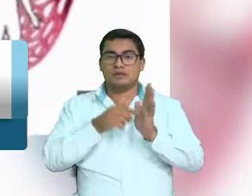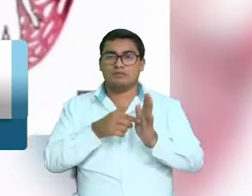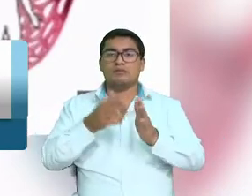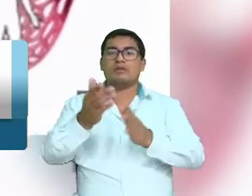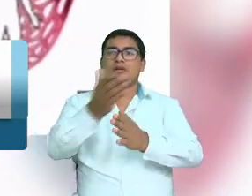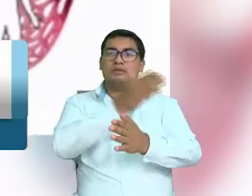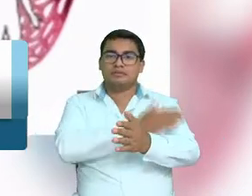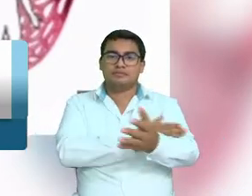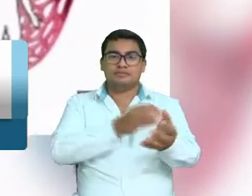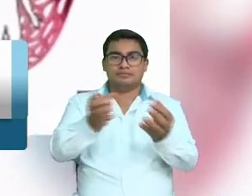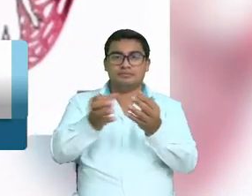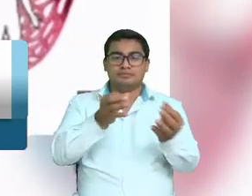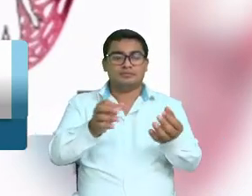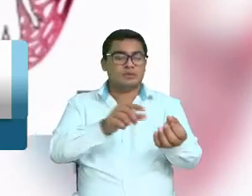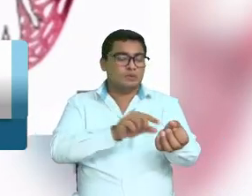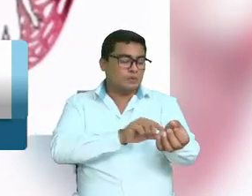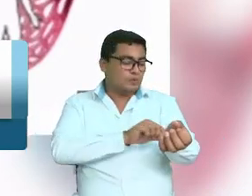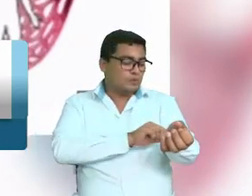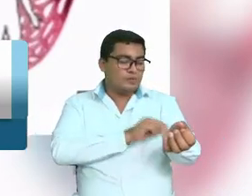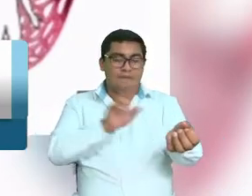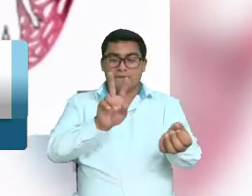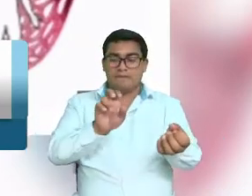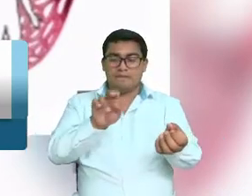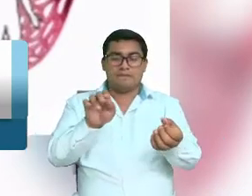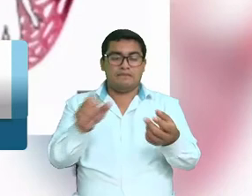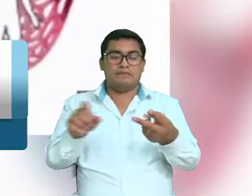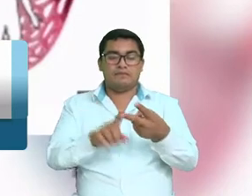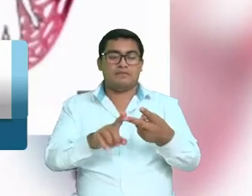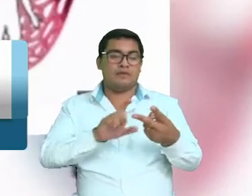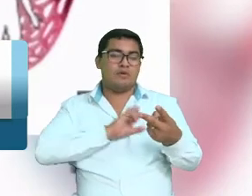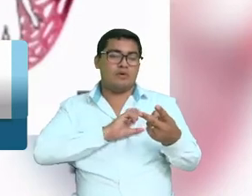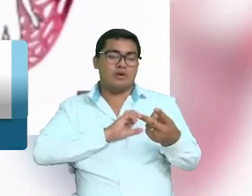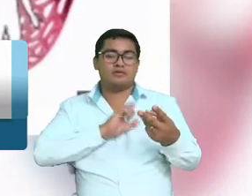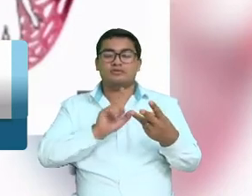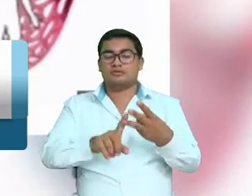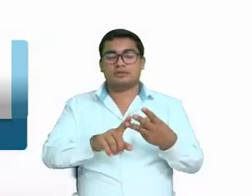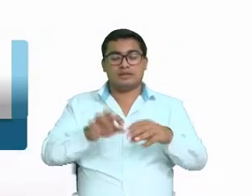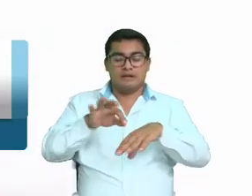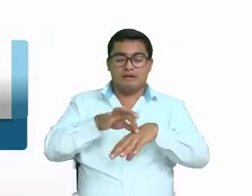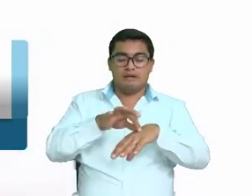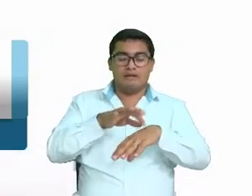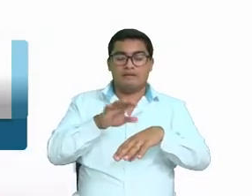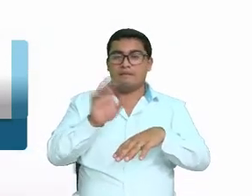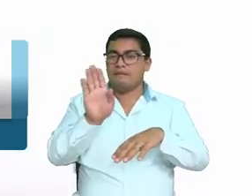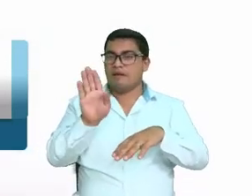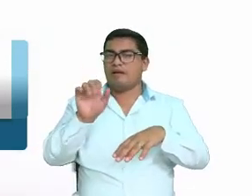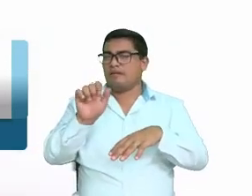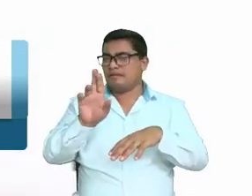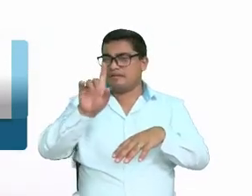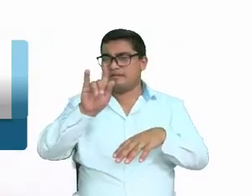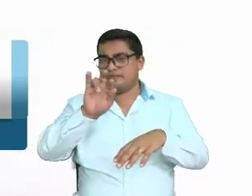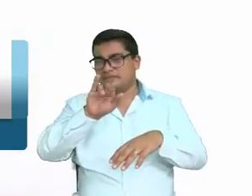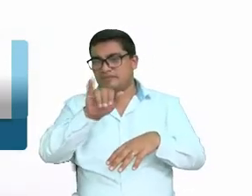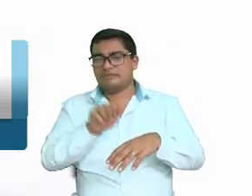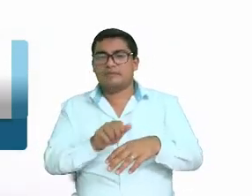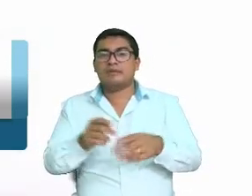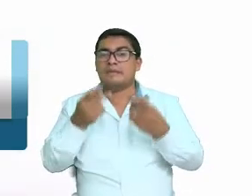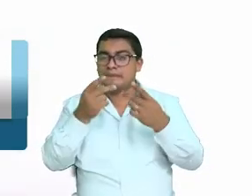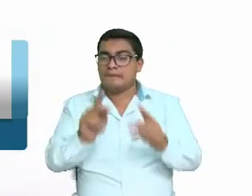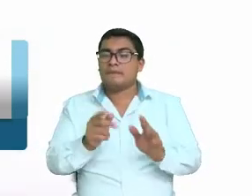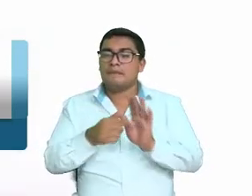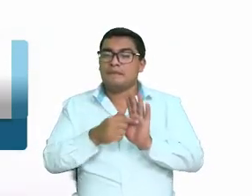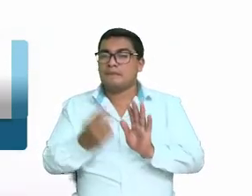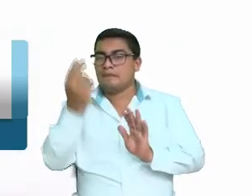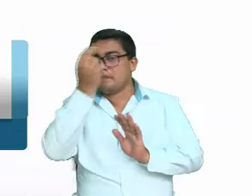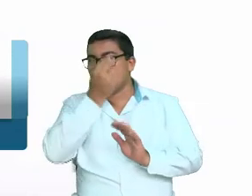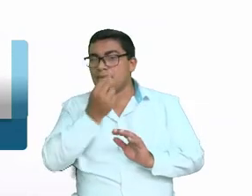dijo, la vena, el corazón, las arterias. También, ¿cómo nosotros, como padres de